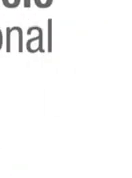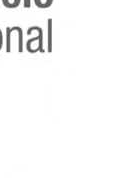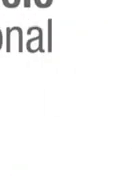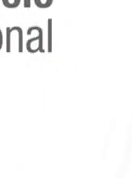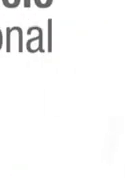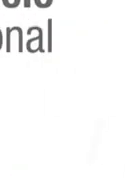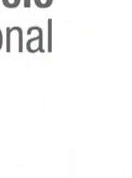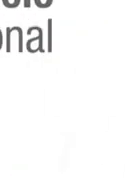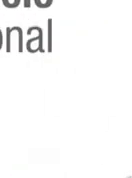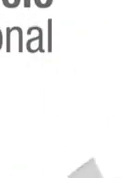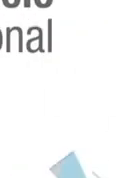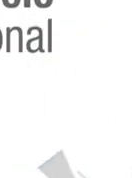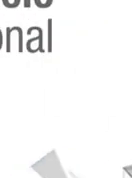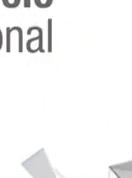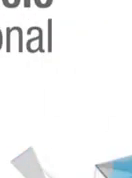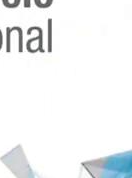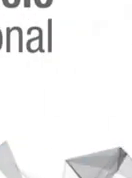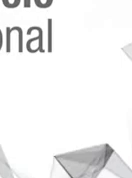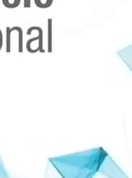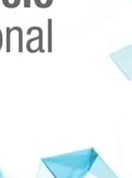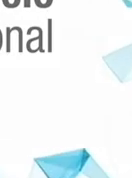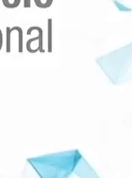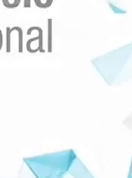fin de espacio promocional